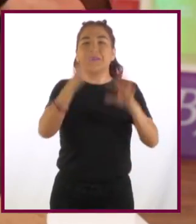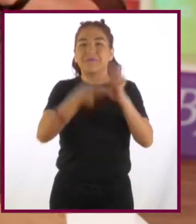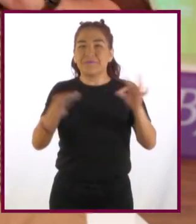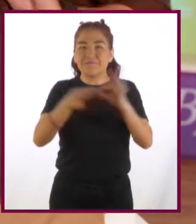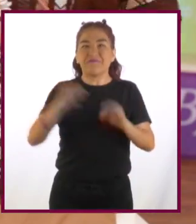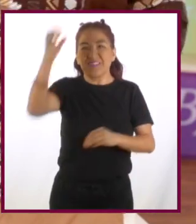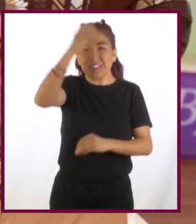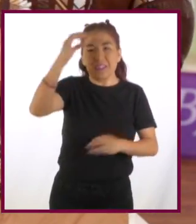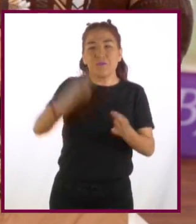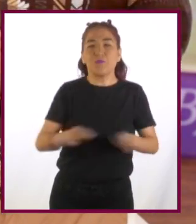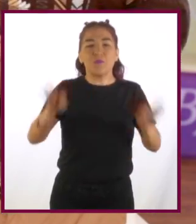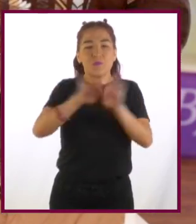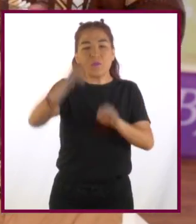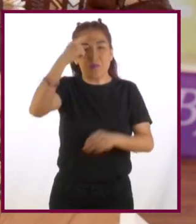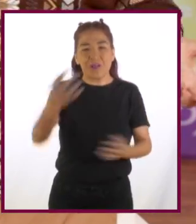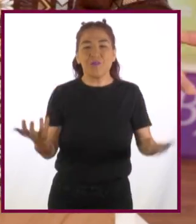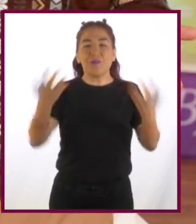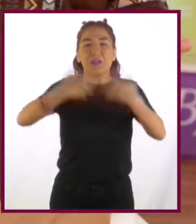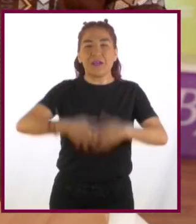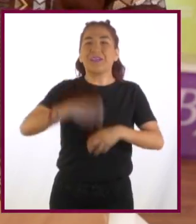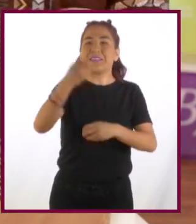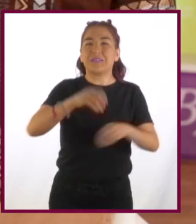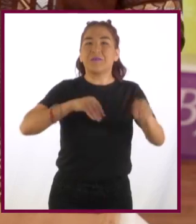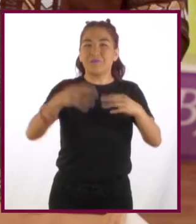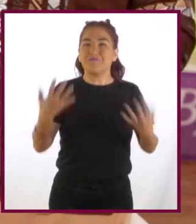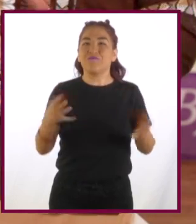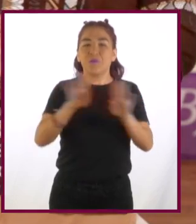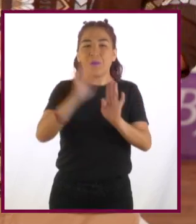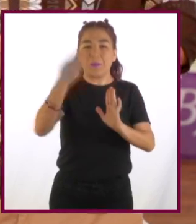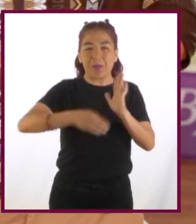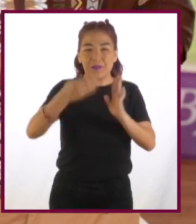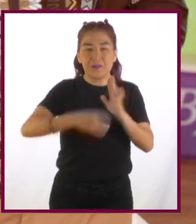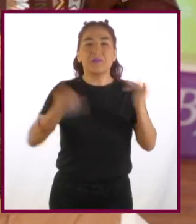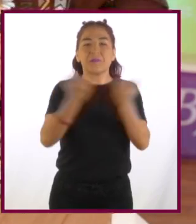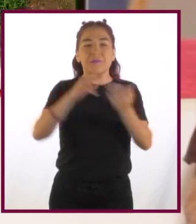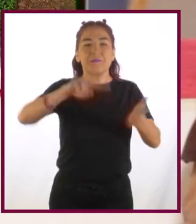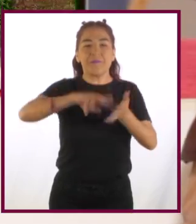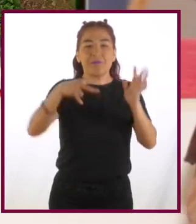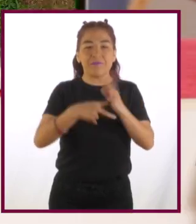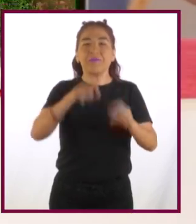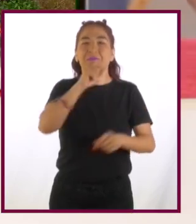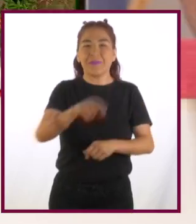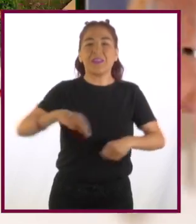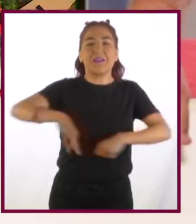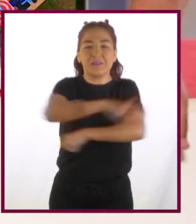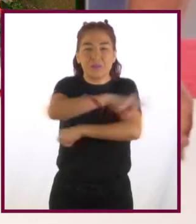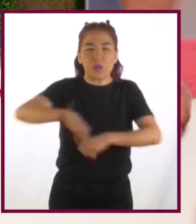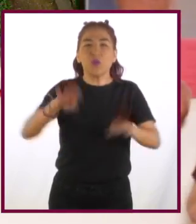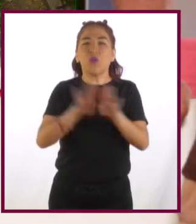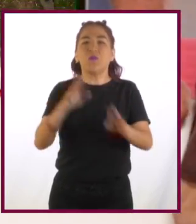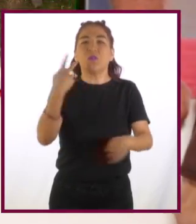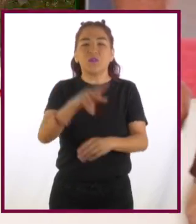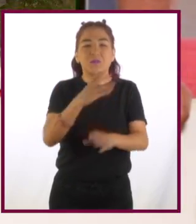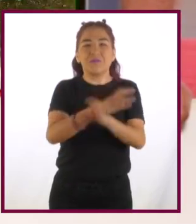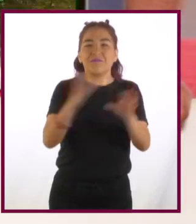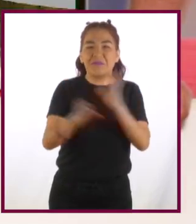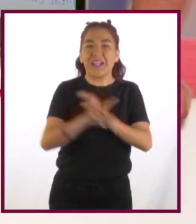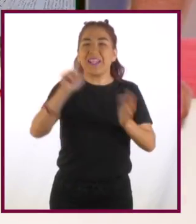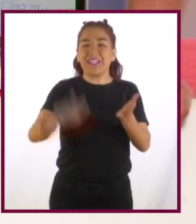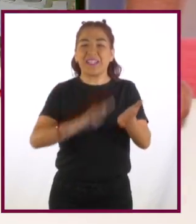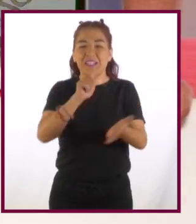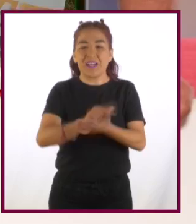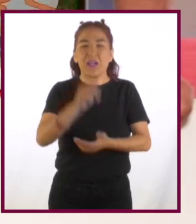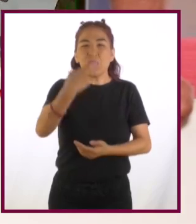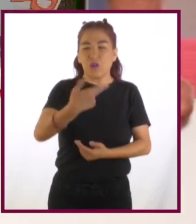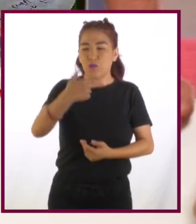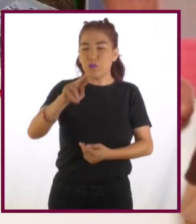principios científicos más importantes para el funcionamiento, no solo de las máquinas. Hasta para la arquitectura y la ingeniería. Y todo gracias